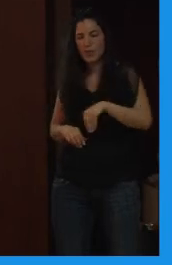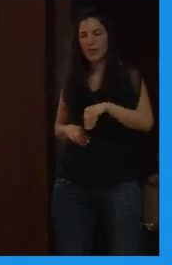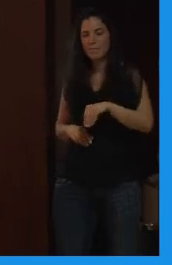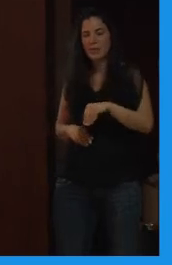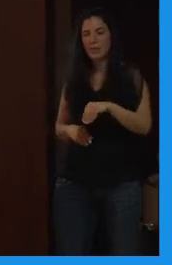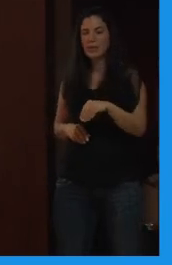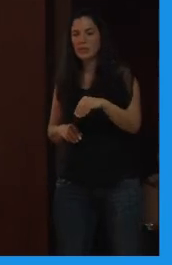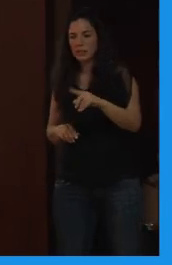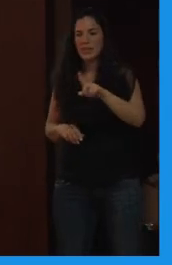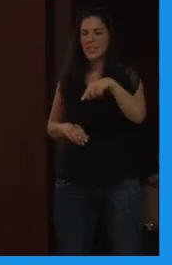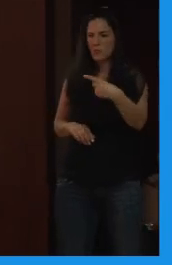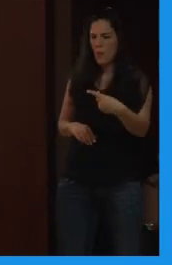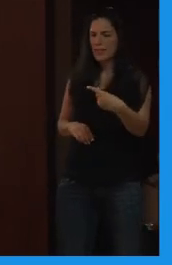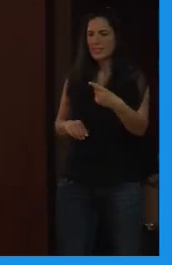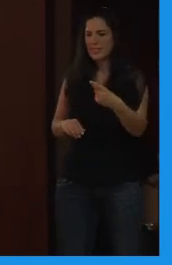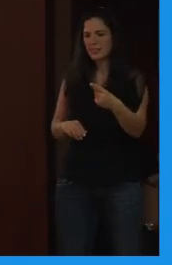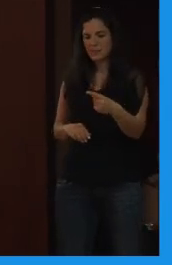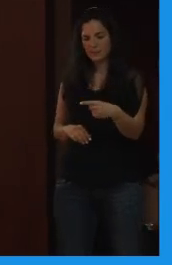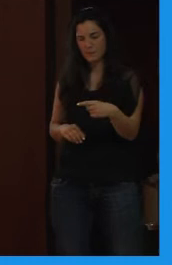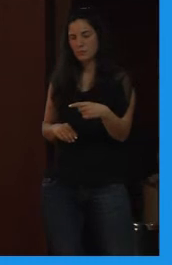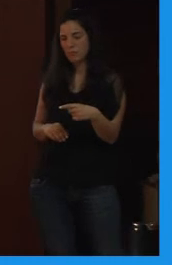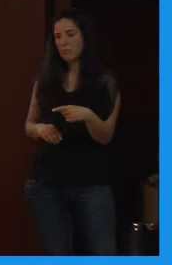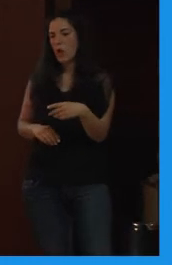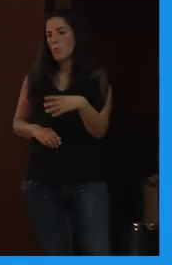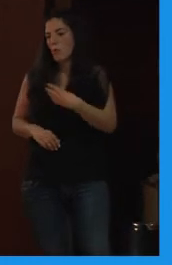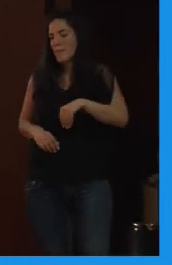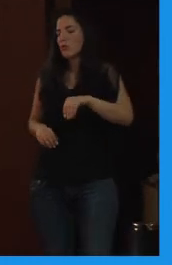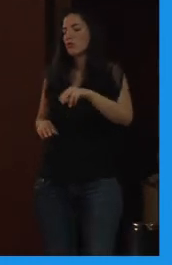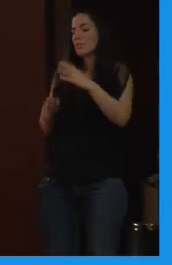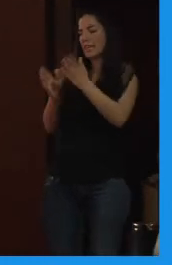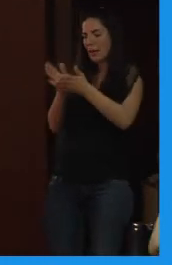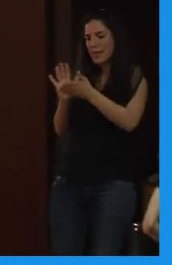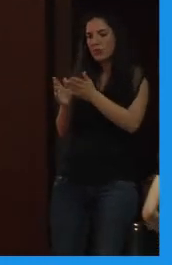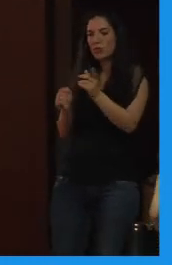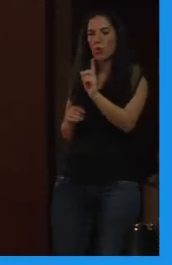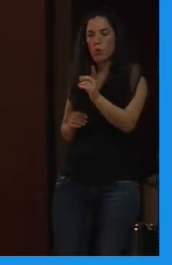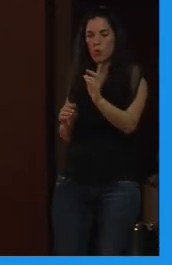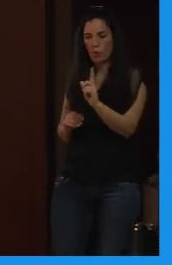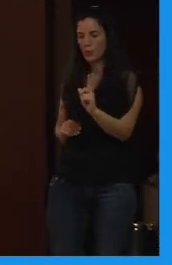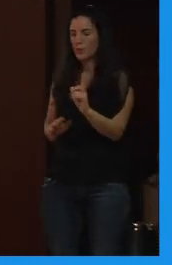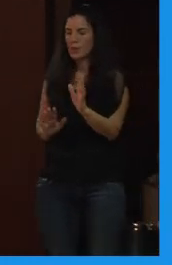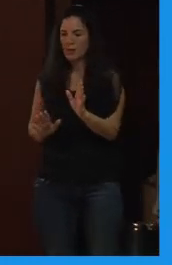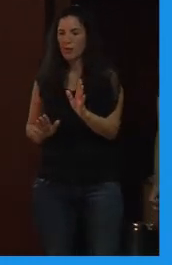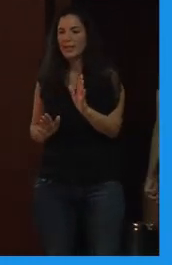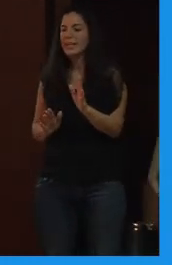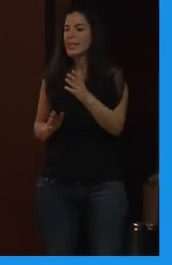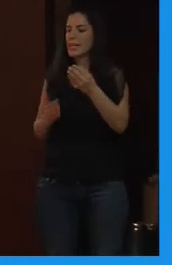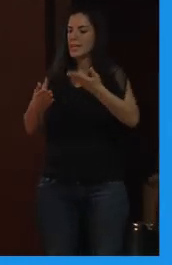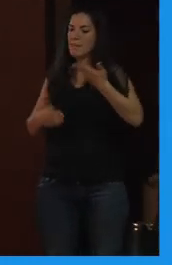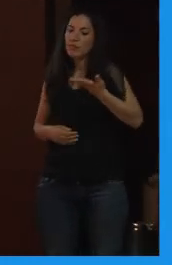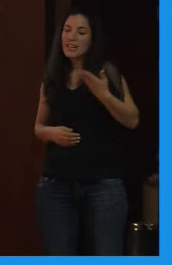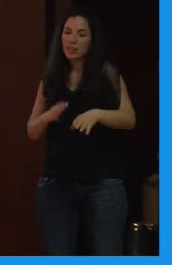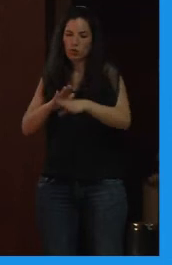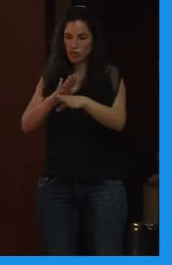tratarlo. El hipotiroidismo subclínico podemos tratar o no tratar, lo que pasa es que hay que seguirlo. Acordaos que para mejorar el